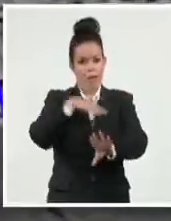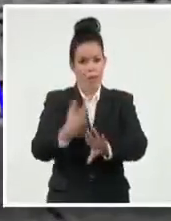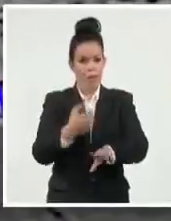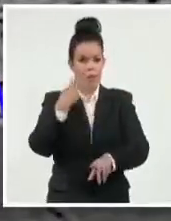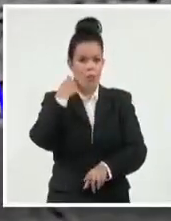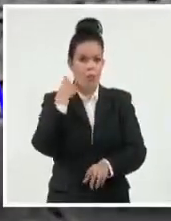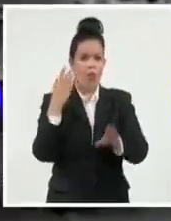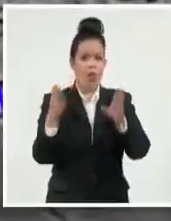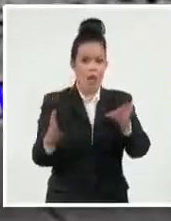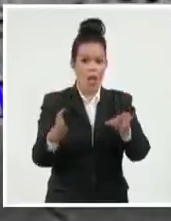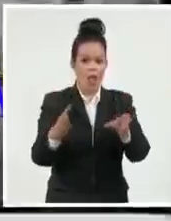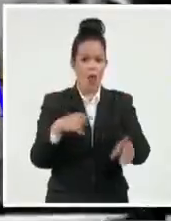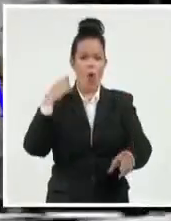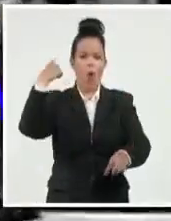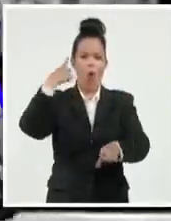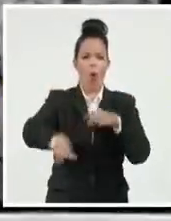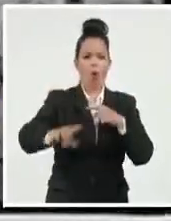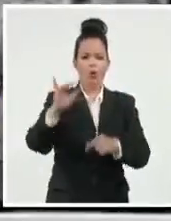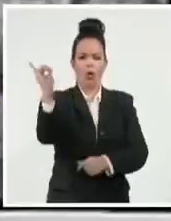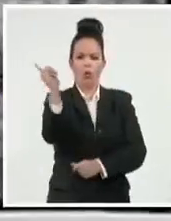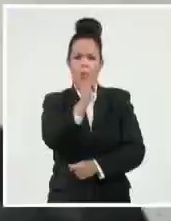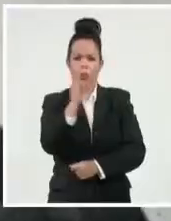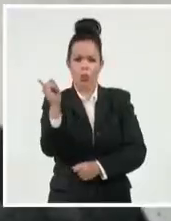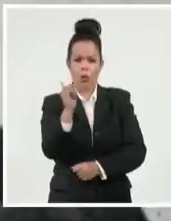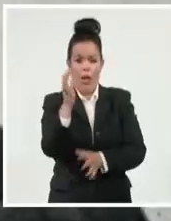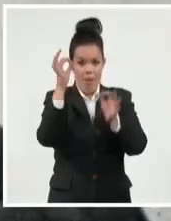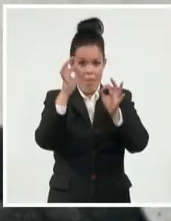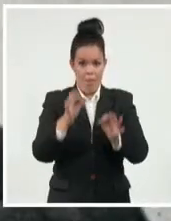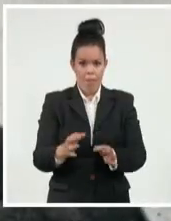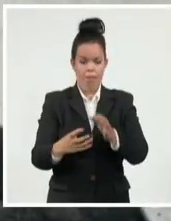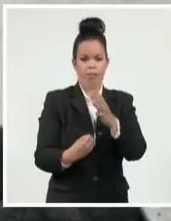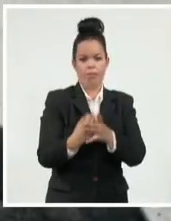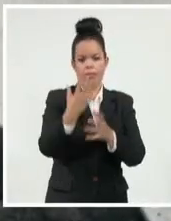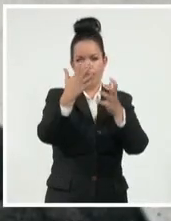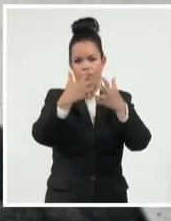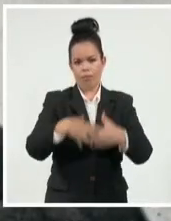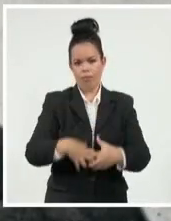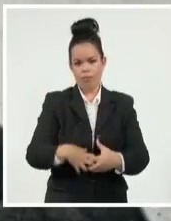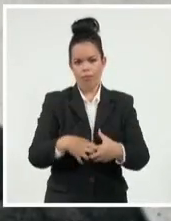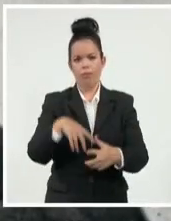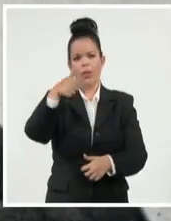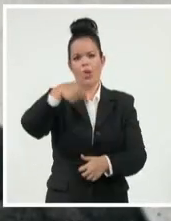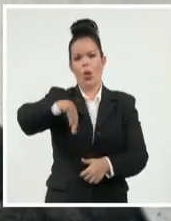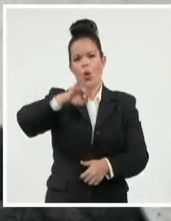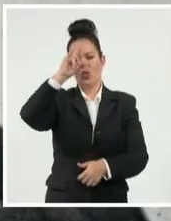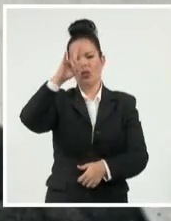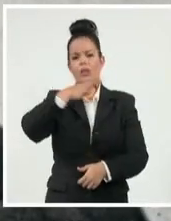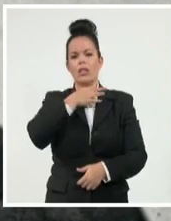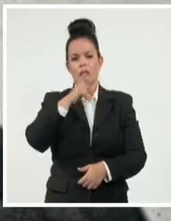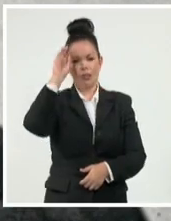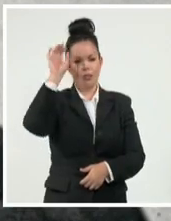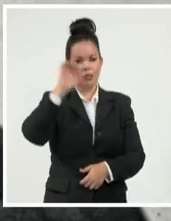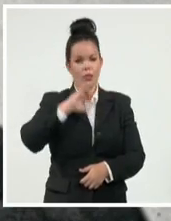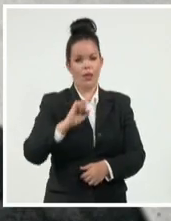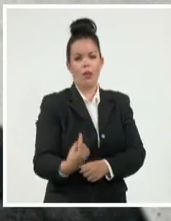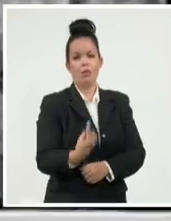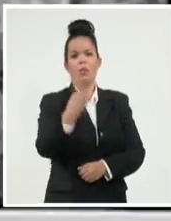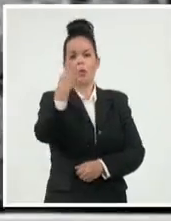Brujo Desapareciendo, película producida por José Esteban Casasús, considerado el primer